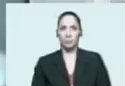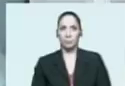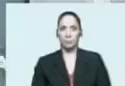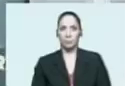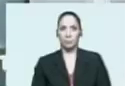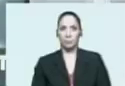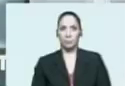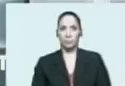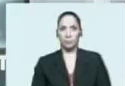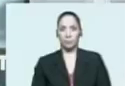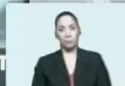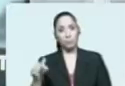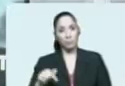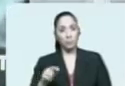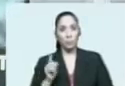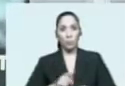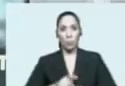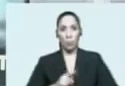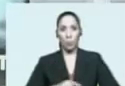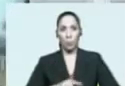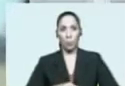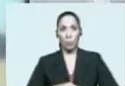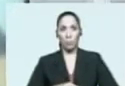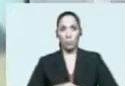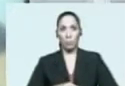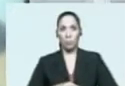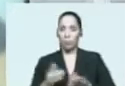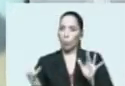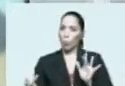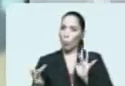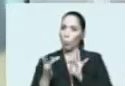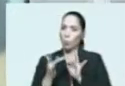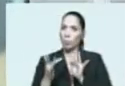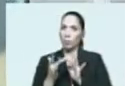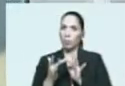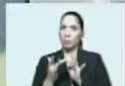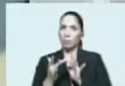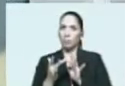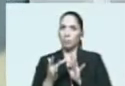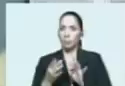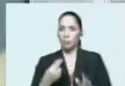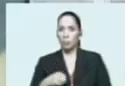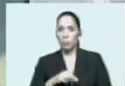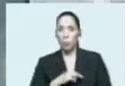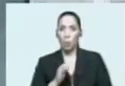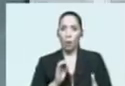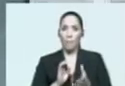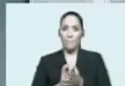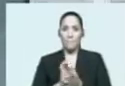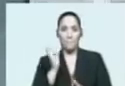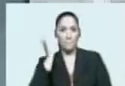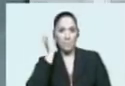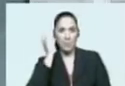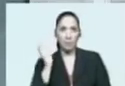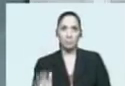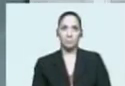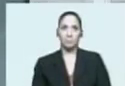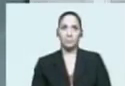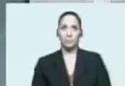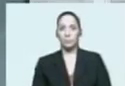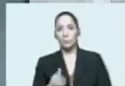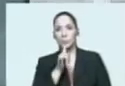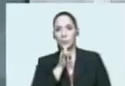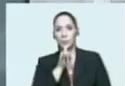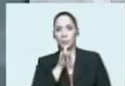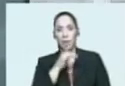noticias a esta hora vamos a hacer un contacto con nuestra compañera visual quintero una información